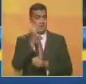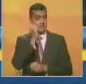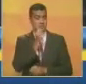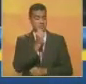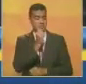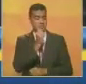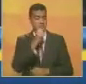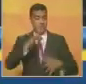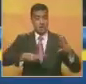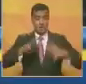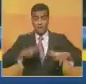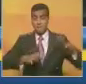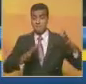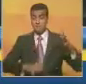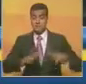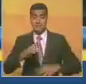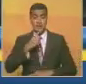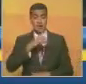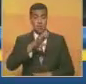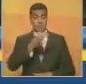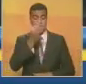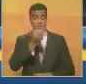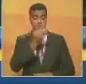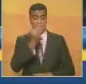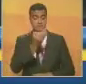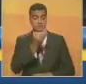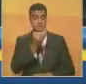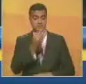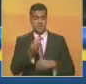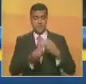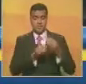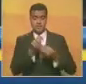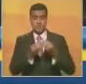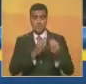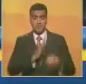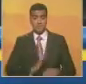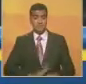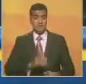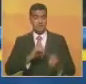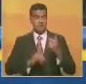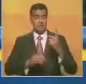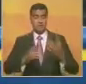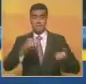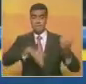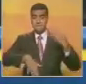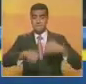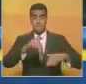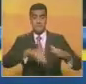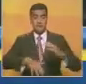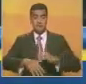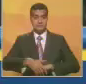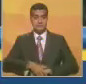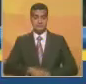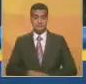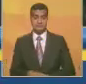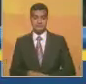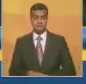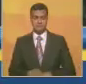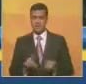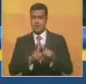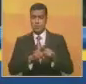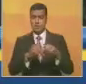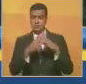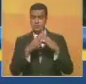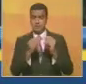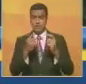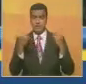con las comparsas y carrozas a partir de las 4 de la tarde, las actividades que estaremos haciendo en las diferentes playas e islas de nuestro municipio, igualmente todas